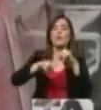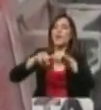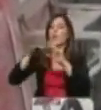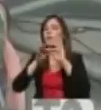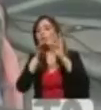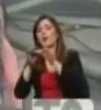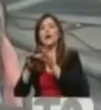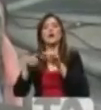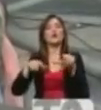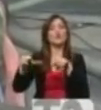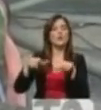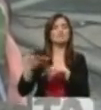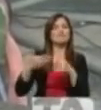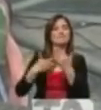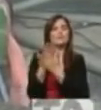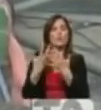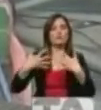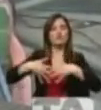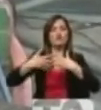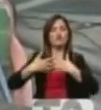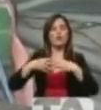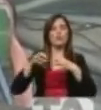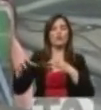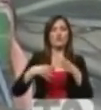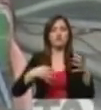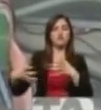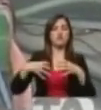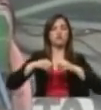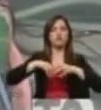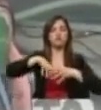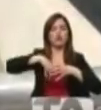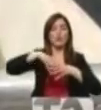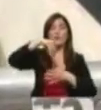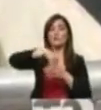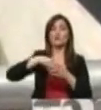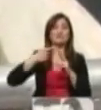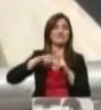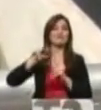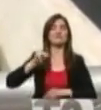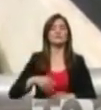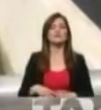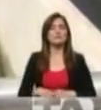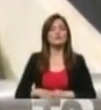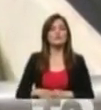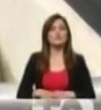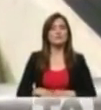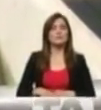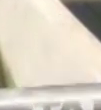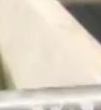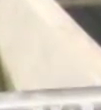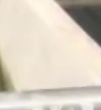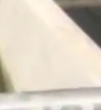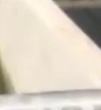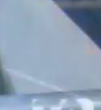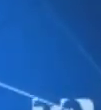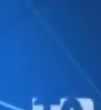obras complementarias, como la nueva planta de captación que inicialmente no fue incluida. Desde Esmeraldas, Carlos Chamorro, 24